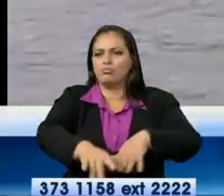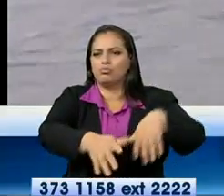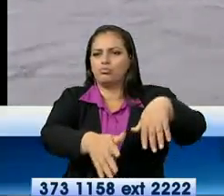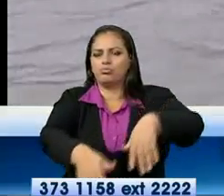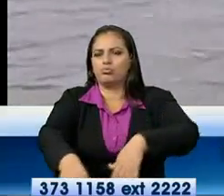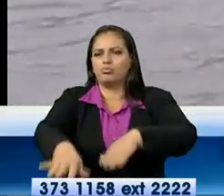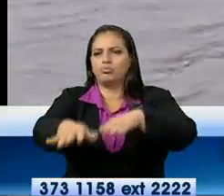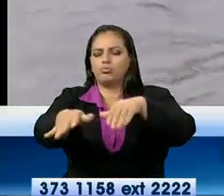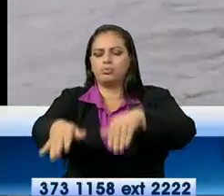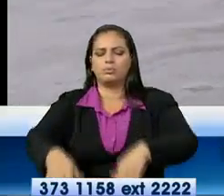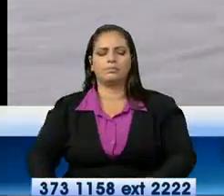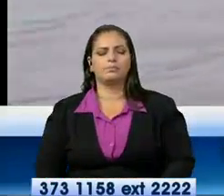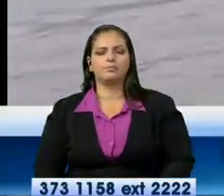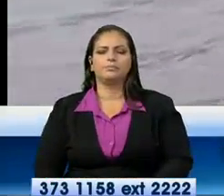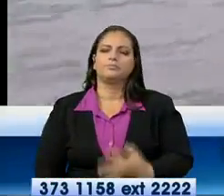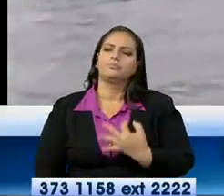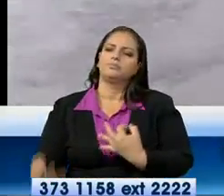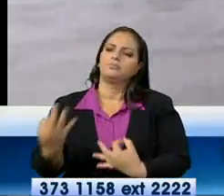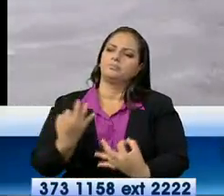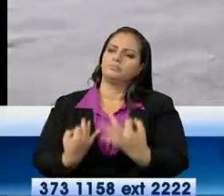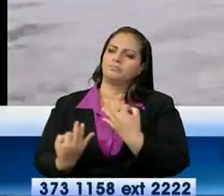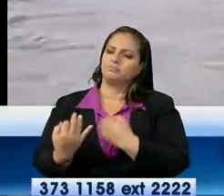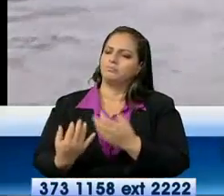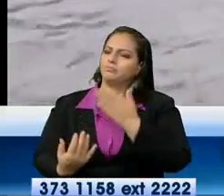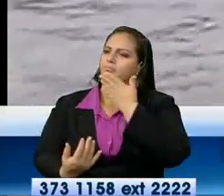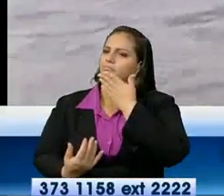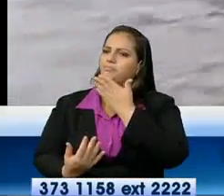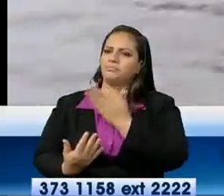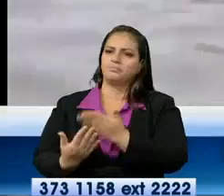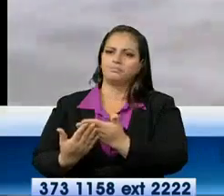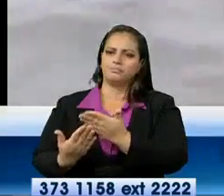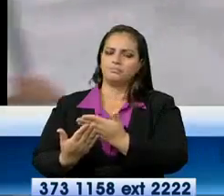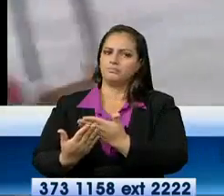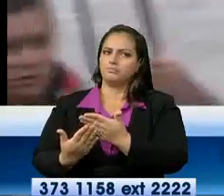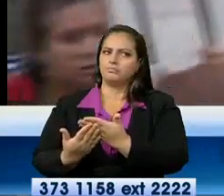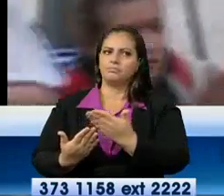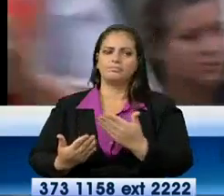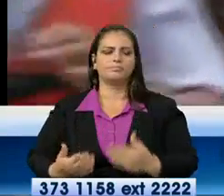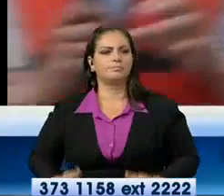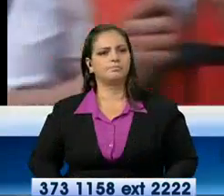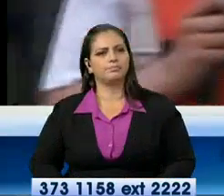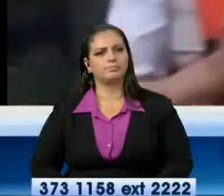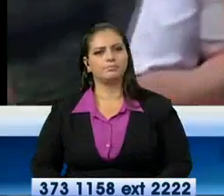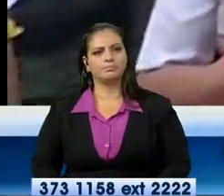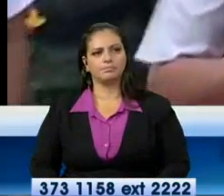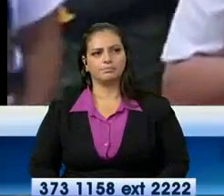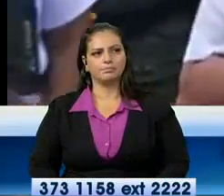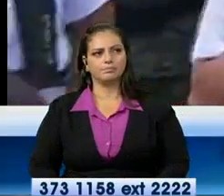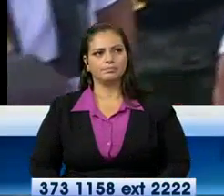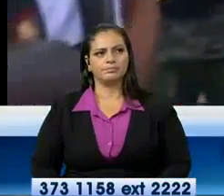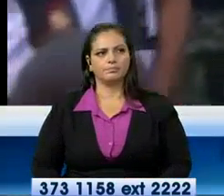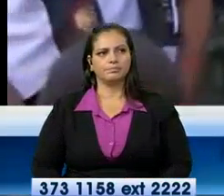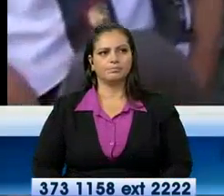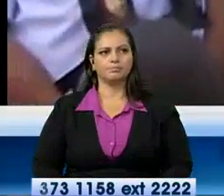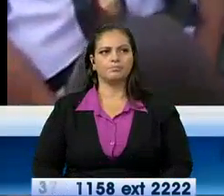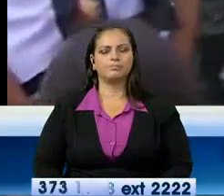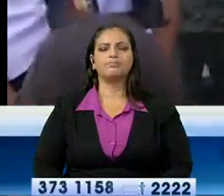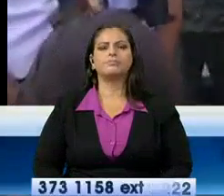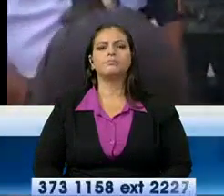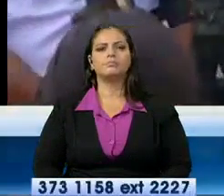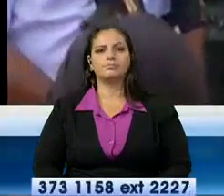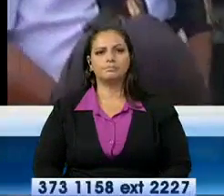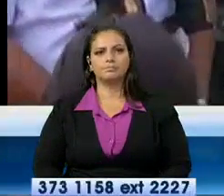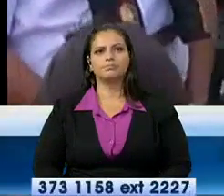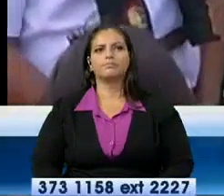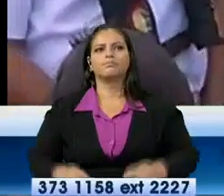esa información, por ese detalle que nos está ampliando a esta hora en vivo y en directo desde este recorrido que estamos ejecutando a través de las